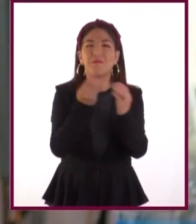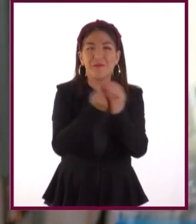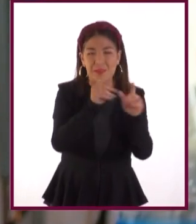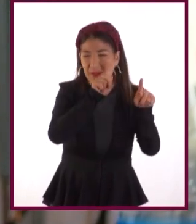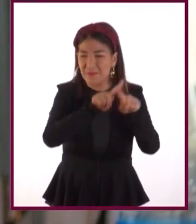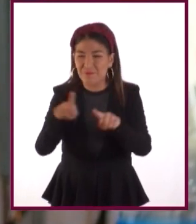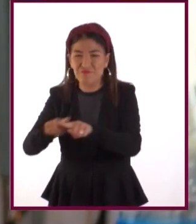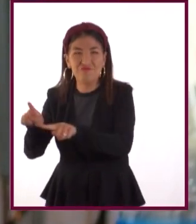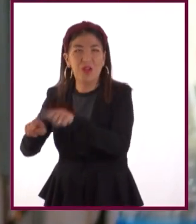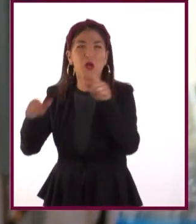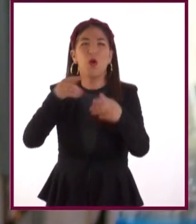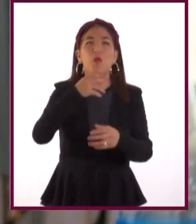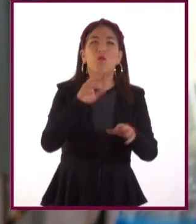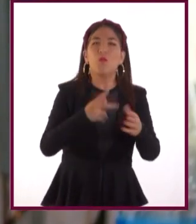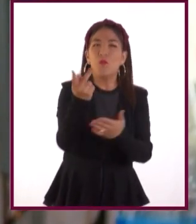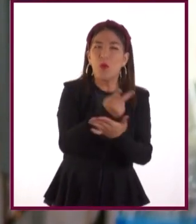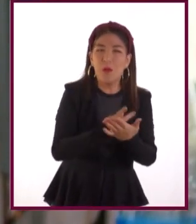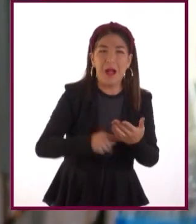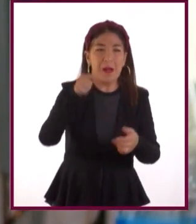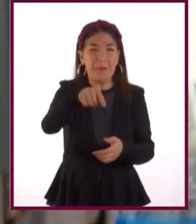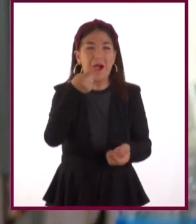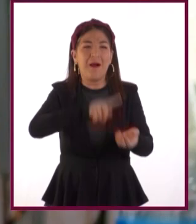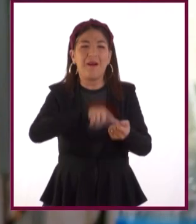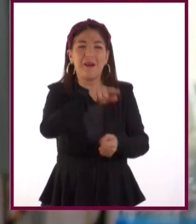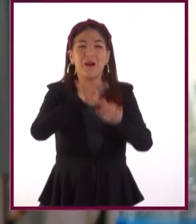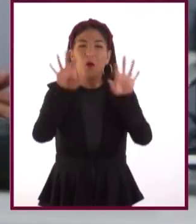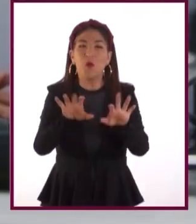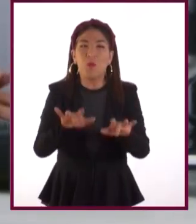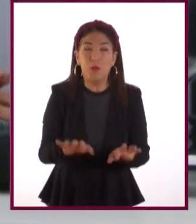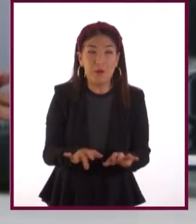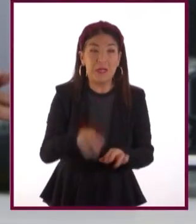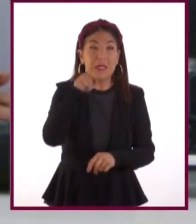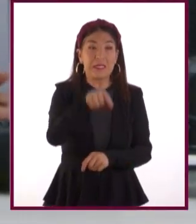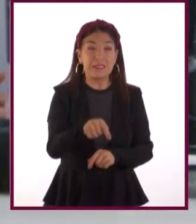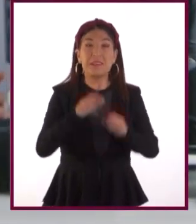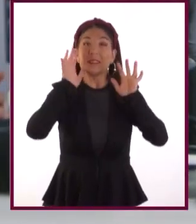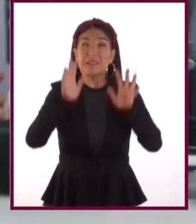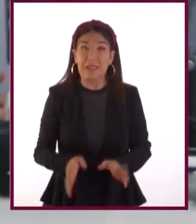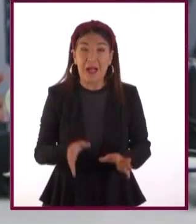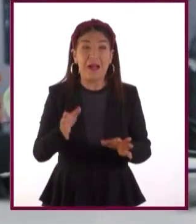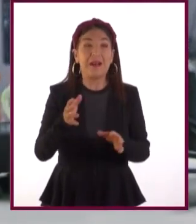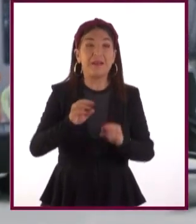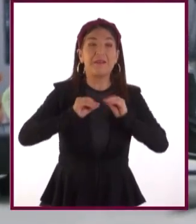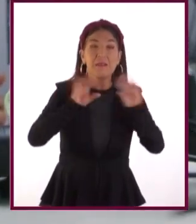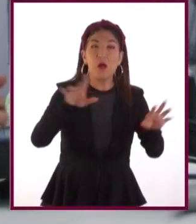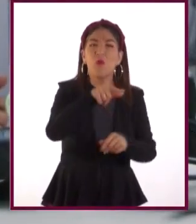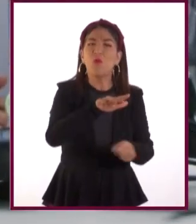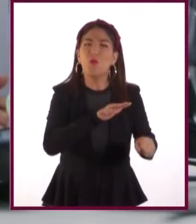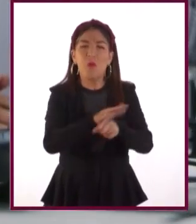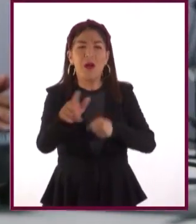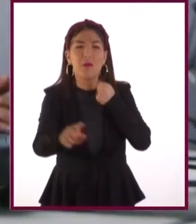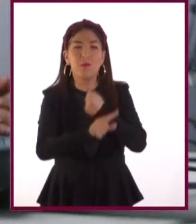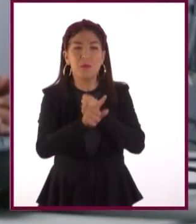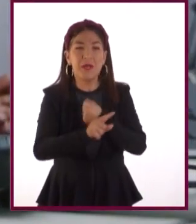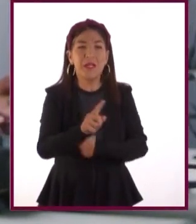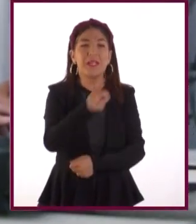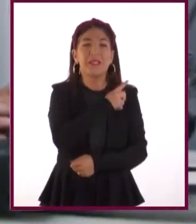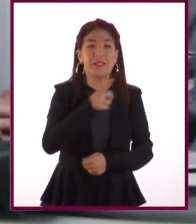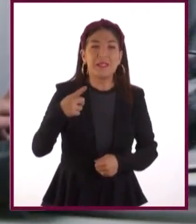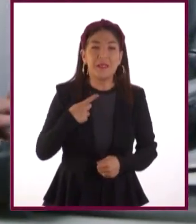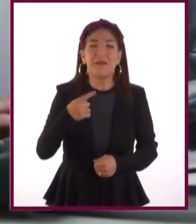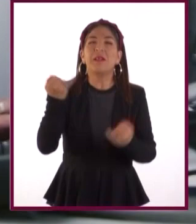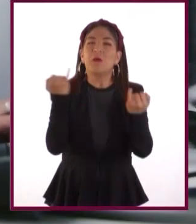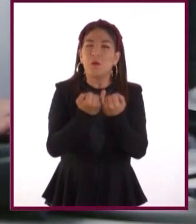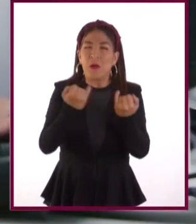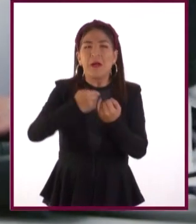algún tipo de clasificación o algún tipo de predicción. Okay. Una vez que ya tenemos muy claro el problema,